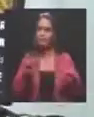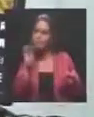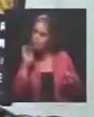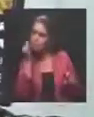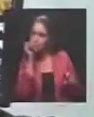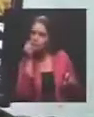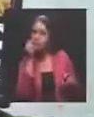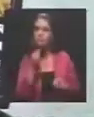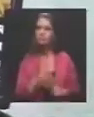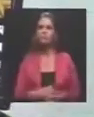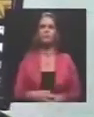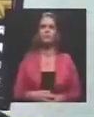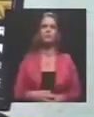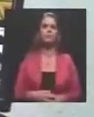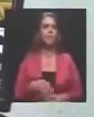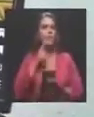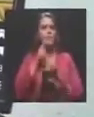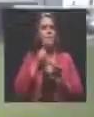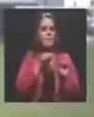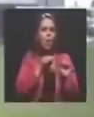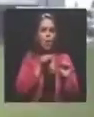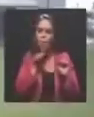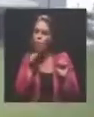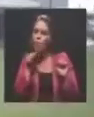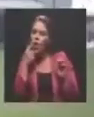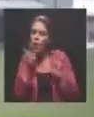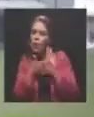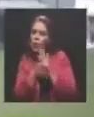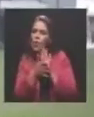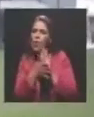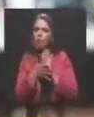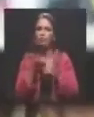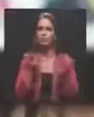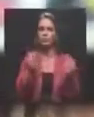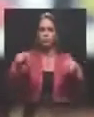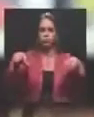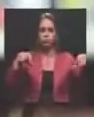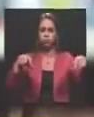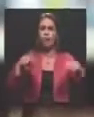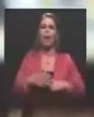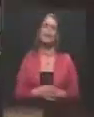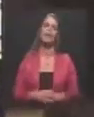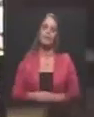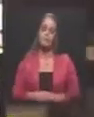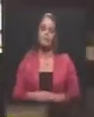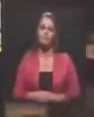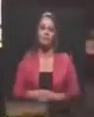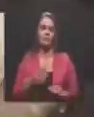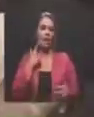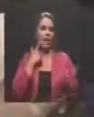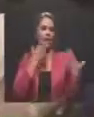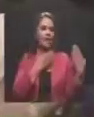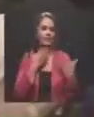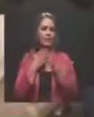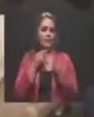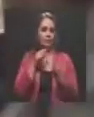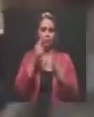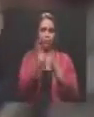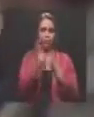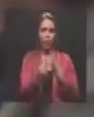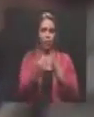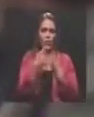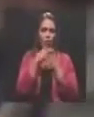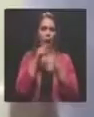de cámaras, cada uno registrando el minuto a minuto del encuentro deportivo. De esta manera, cada jugada será analizada y